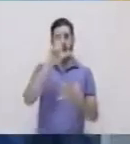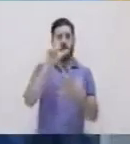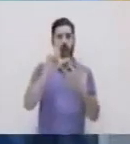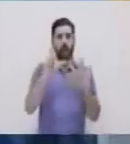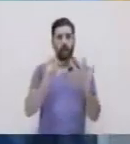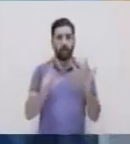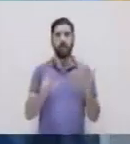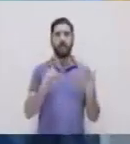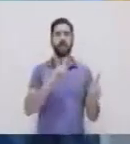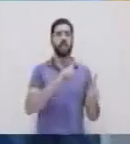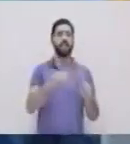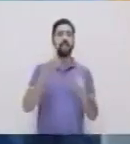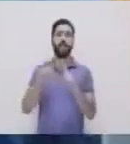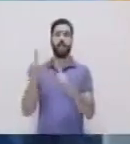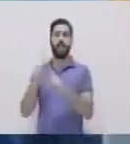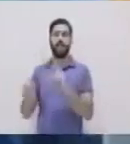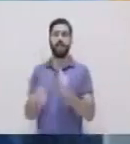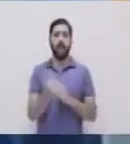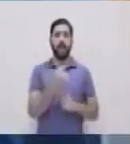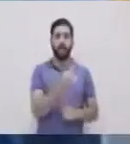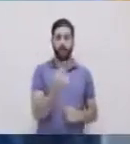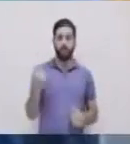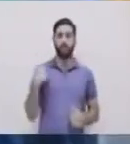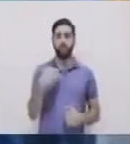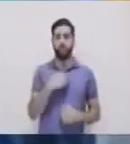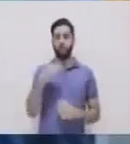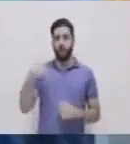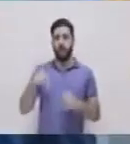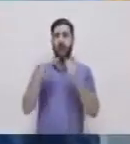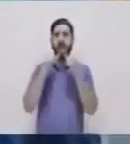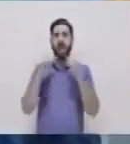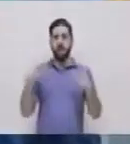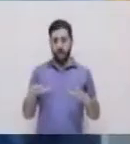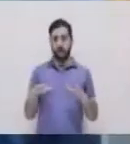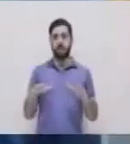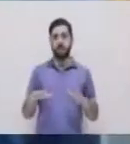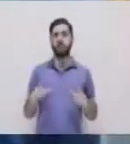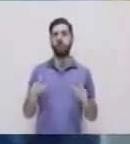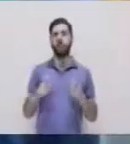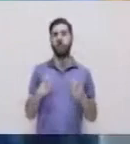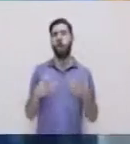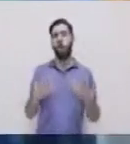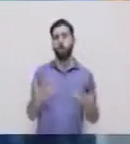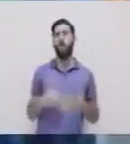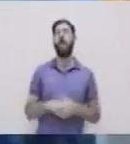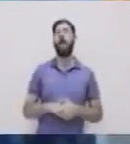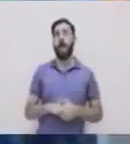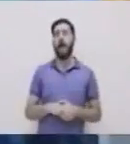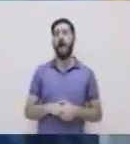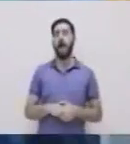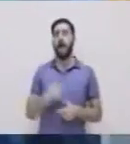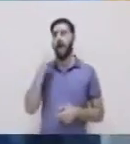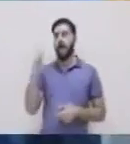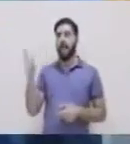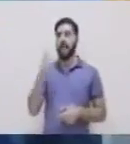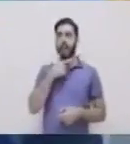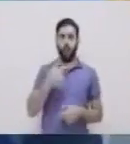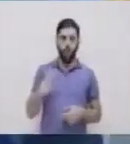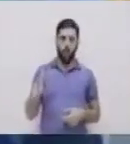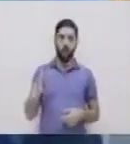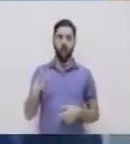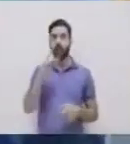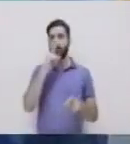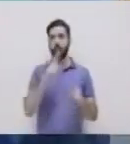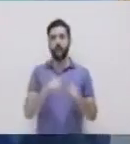una característica que nos diferencia a nosotros de los animales. ¿Y cuál podría ser este? Definitivamente el lenguaje y